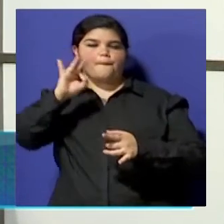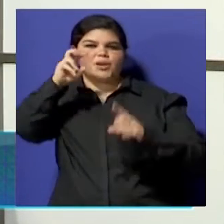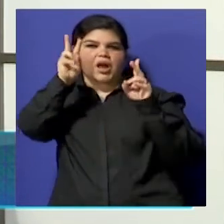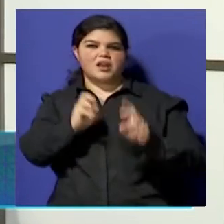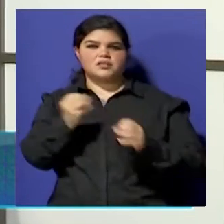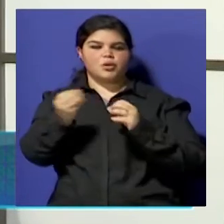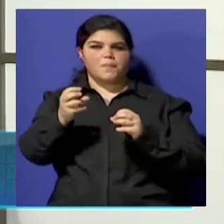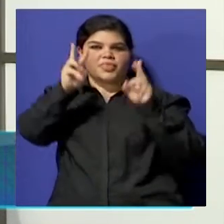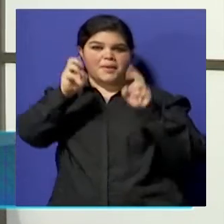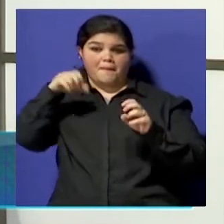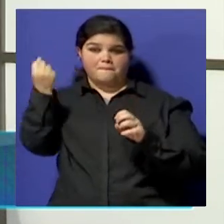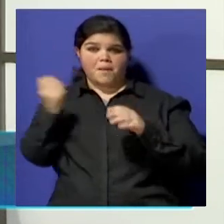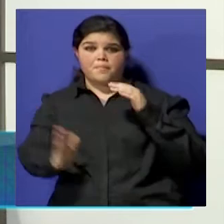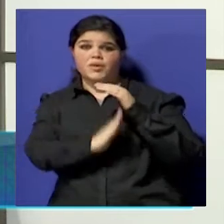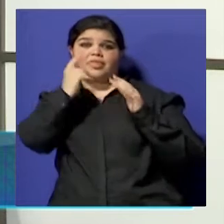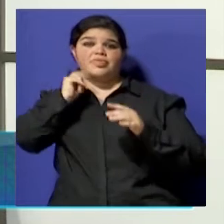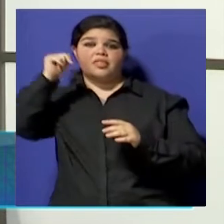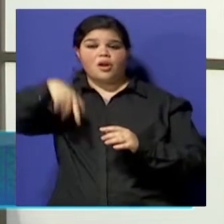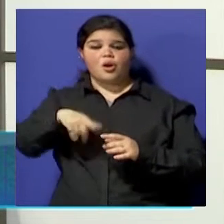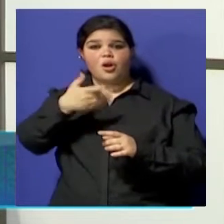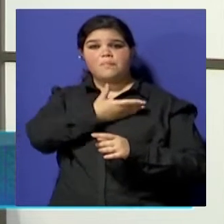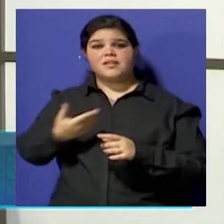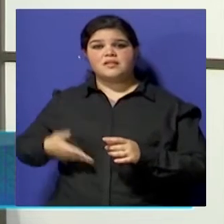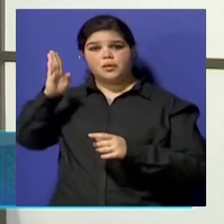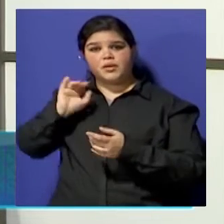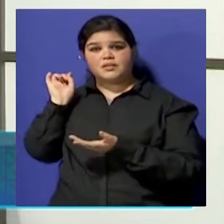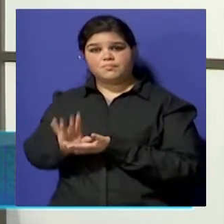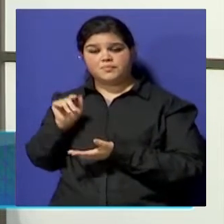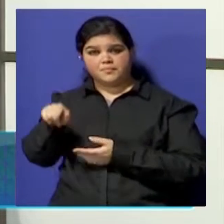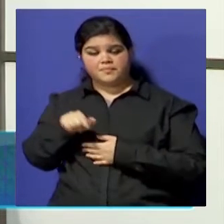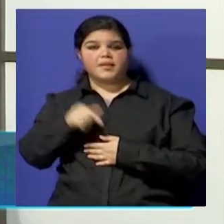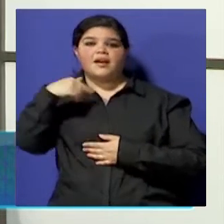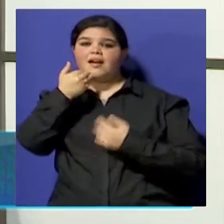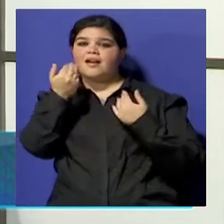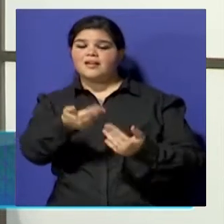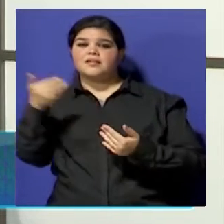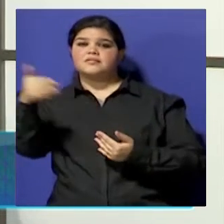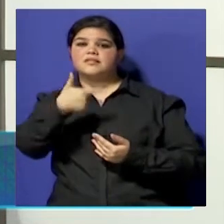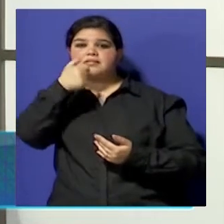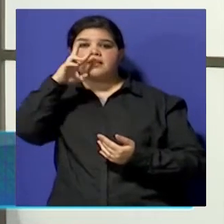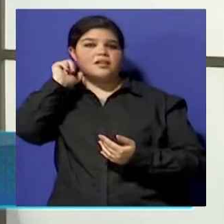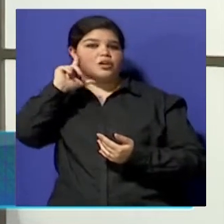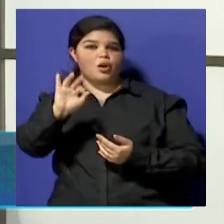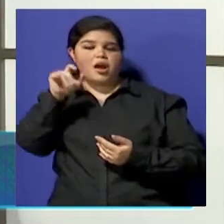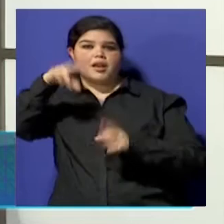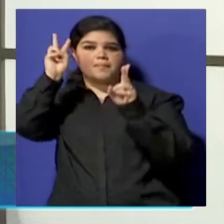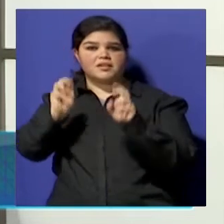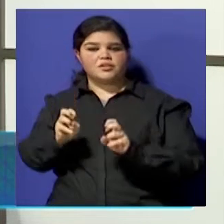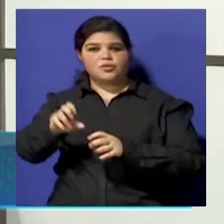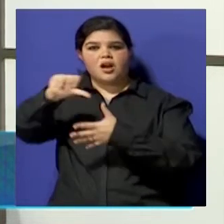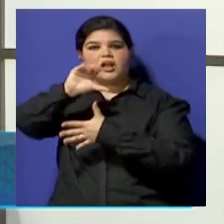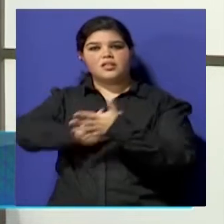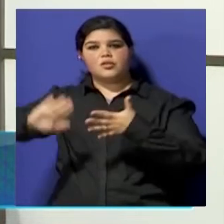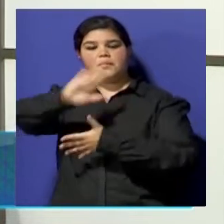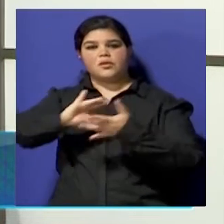sobre el tema del día, que tiene que ver con la destitución de Dilma Rousseff. Agradezco la presencia de Sergio Astorga, investigador de estudios latinoamericanos